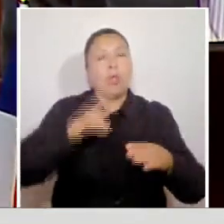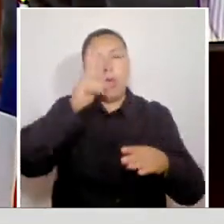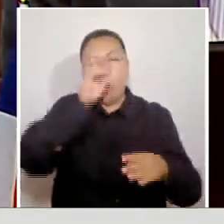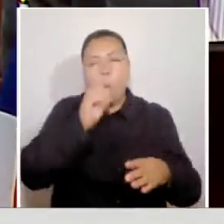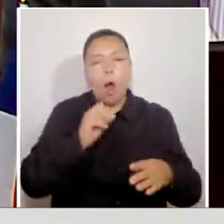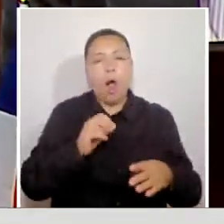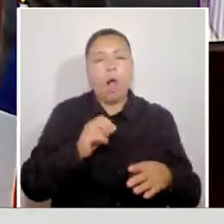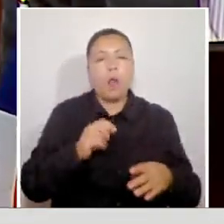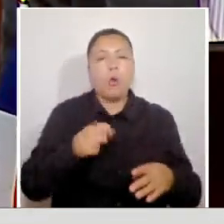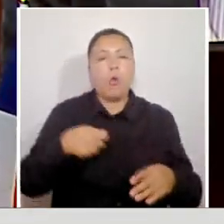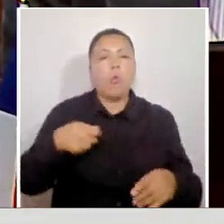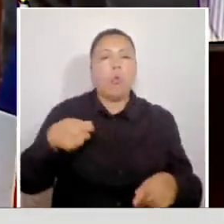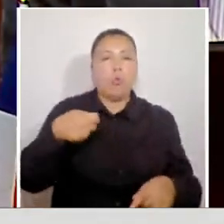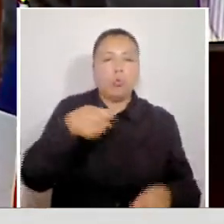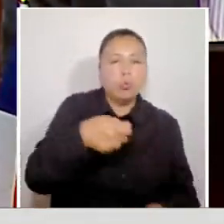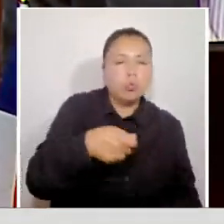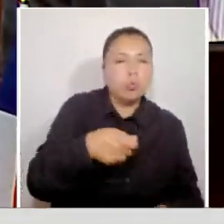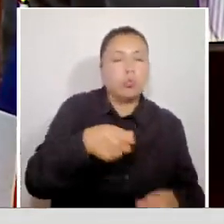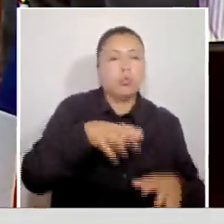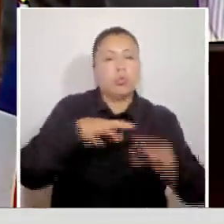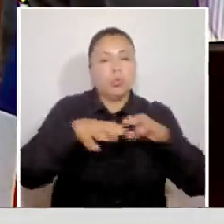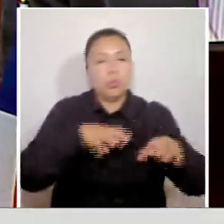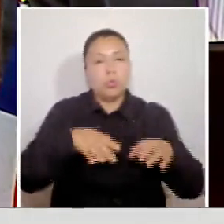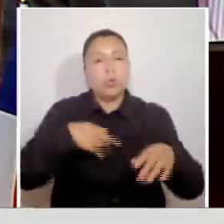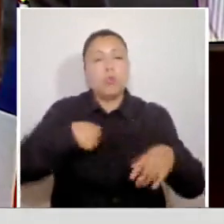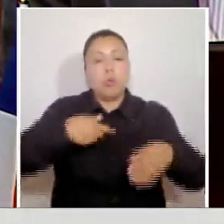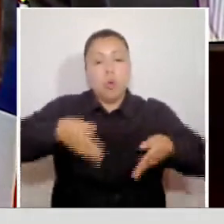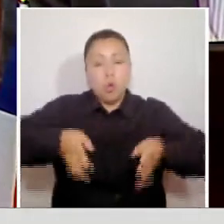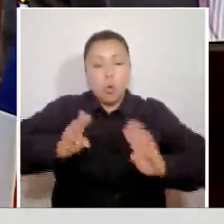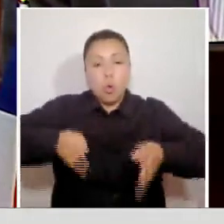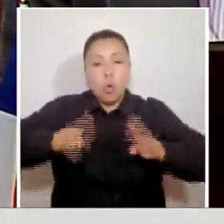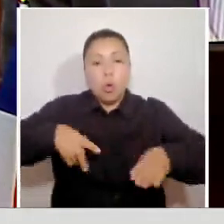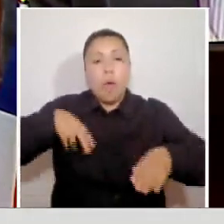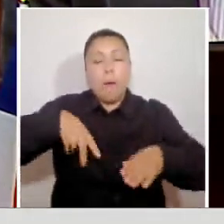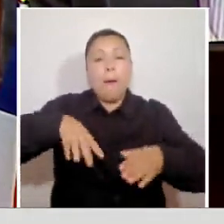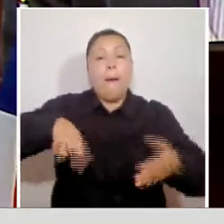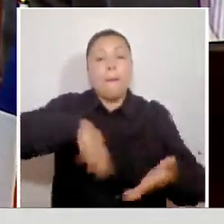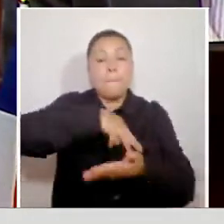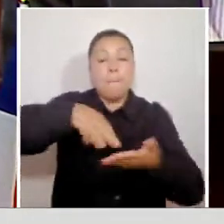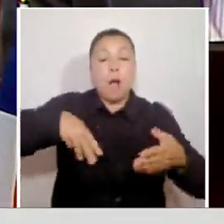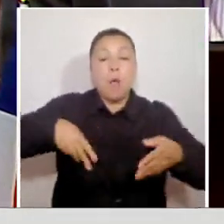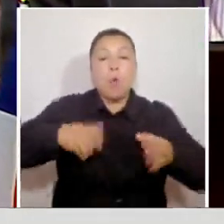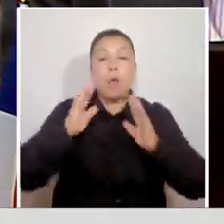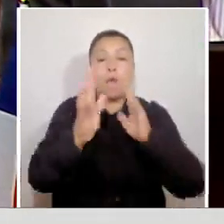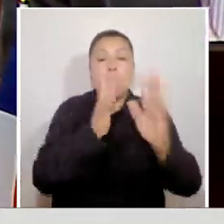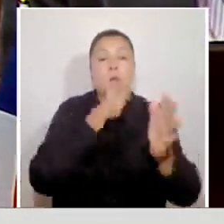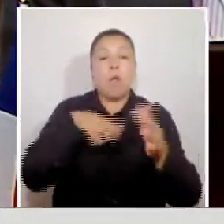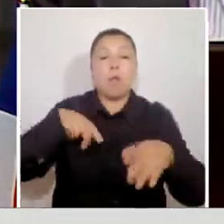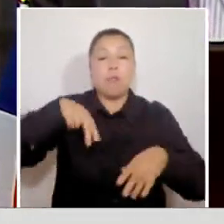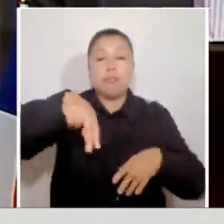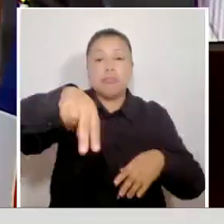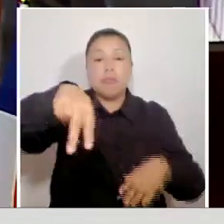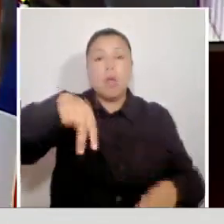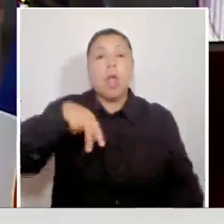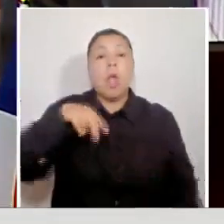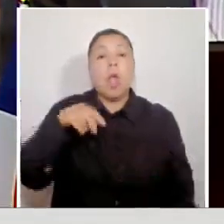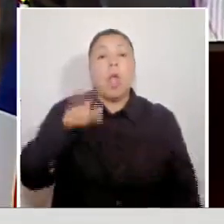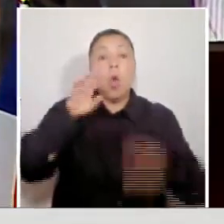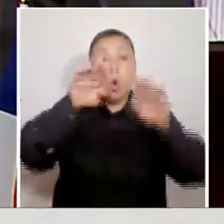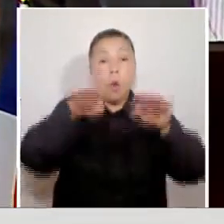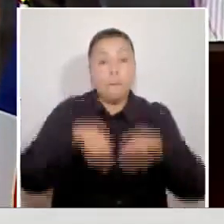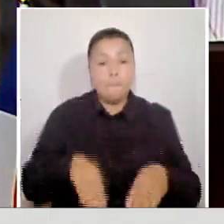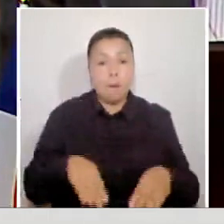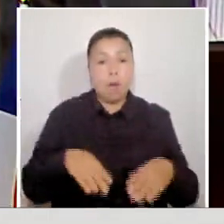Pero salí a recorrer ferias en la región del maule y he recorrido ferias dentro de chile y esos mismos insumos que supuestamente están